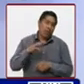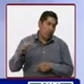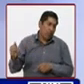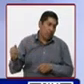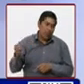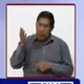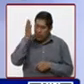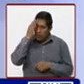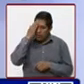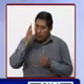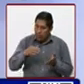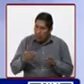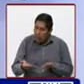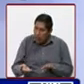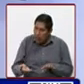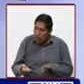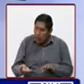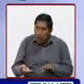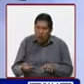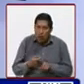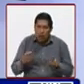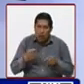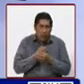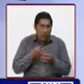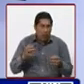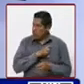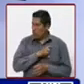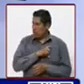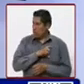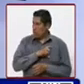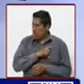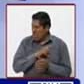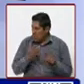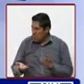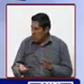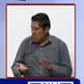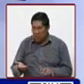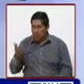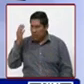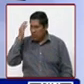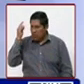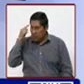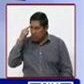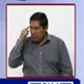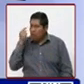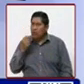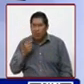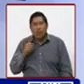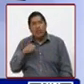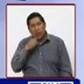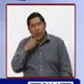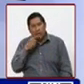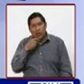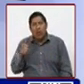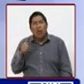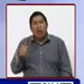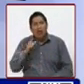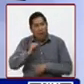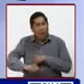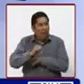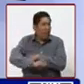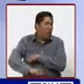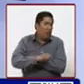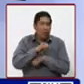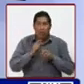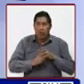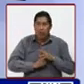cuando se supo de su muerte, desde la FELCSE han señalado que este, que era un psicópata, como dice la policía, se habría autolesionado, que